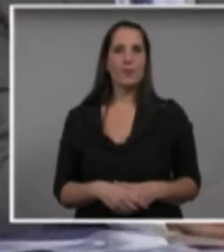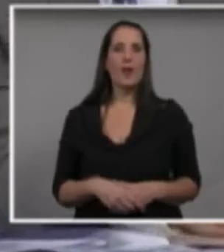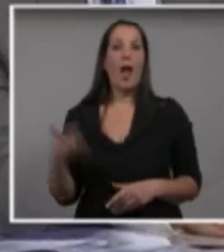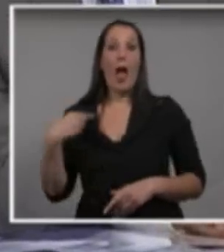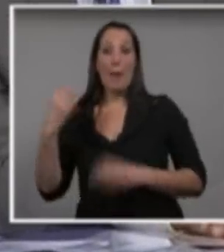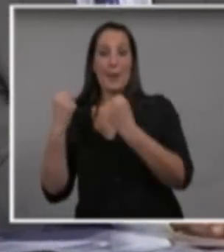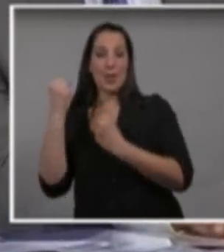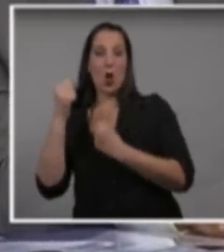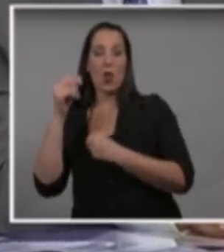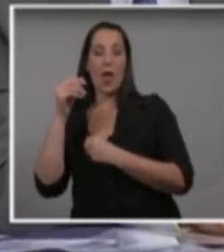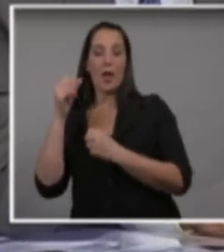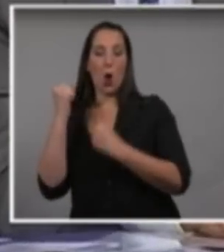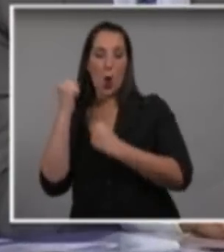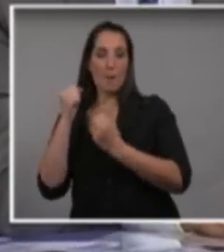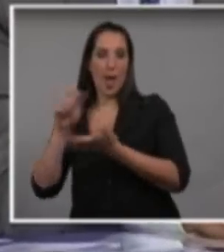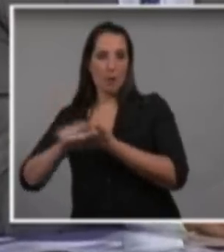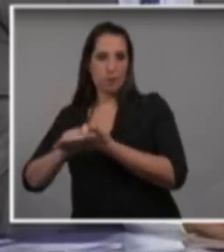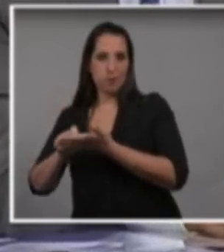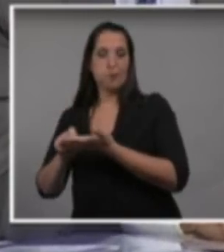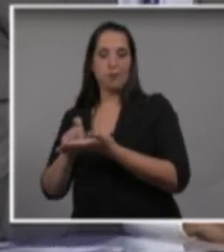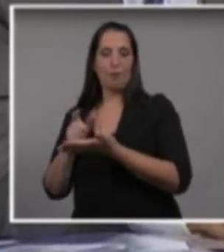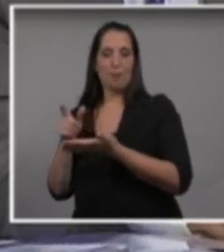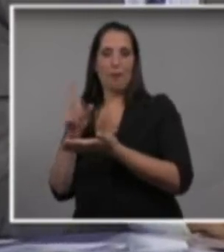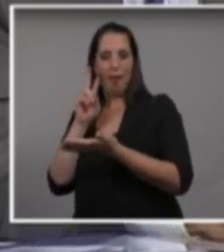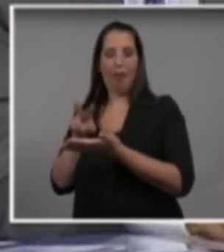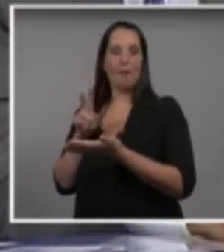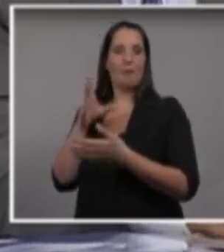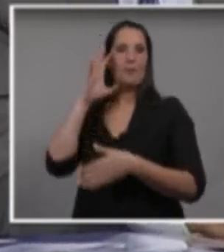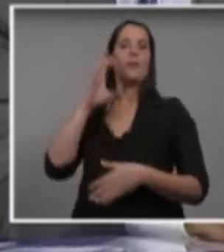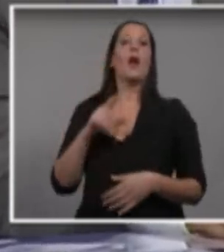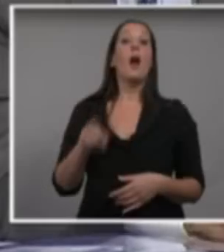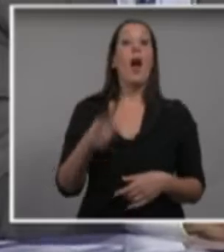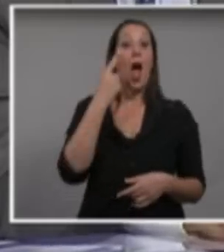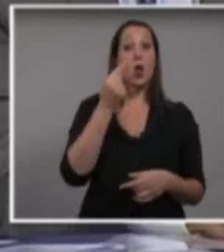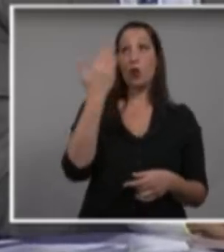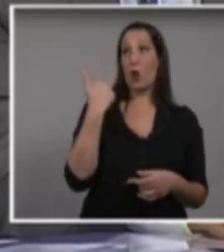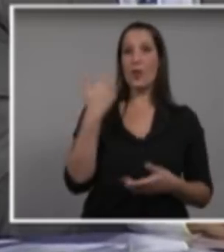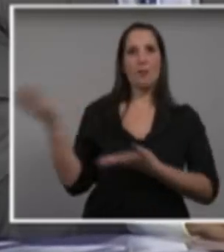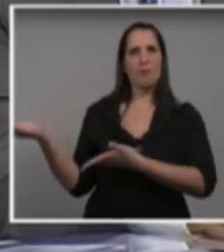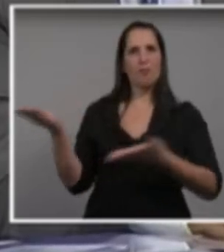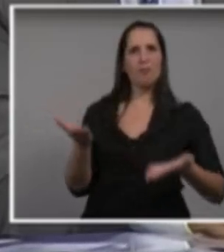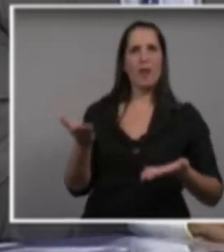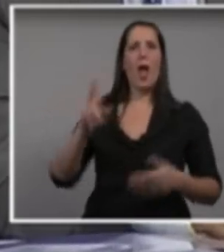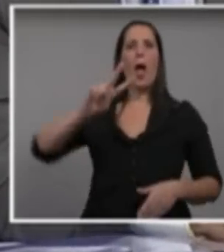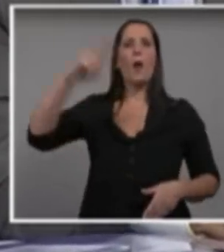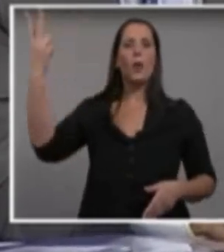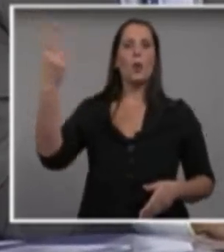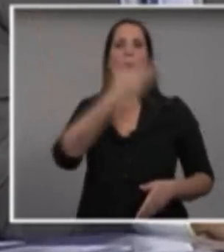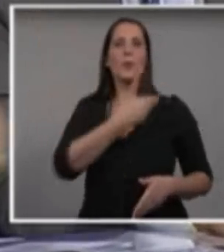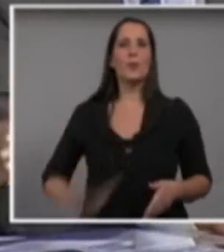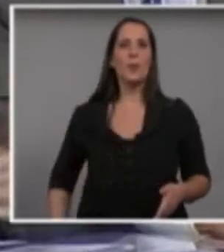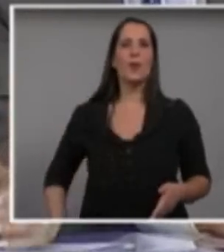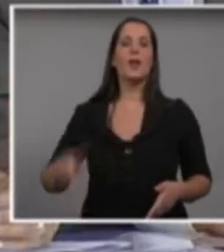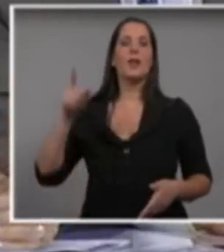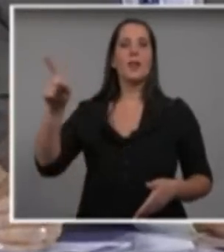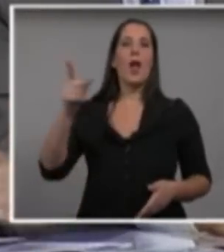El otro día recibí al vicepresidente de Ford Motors International,